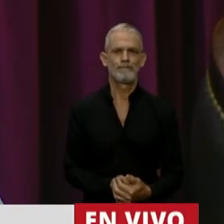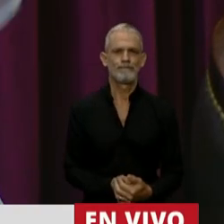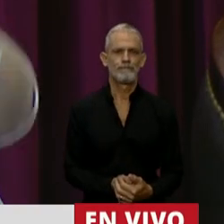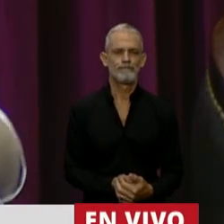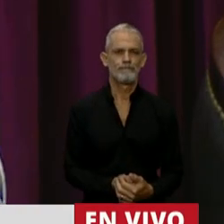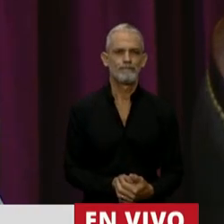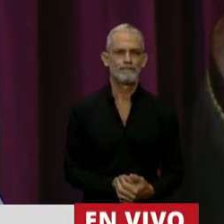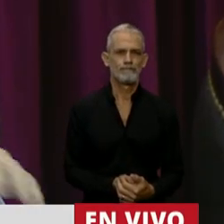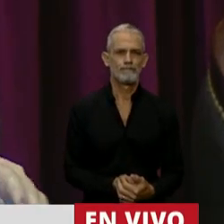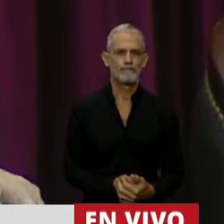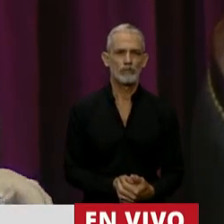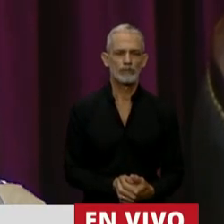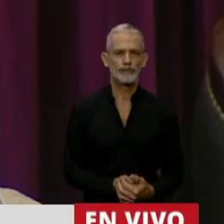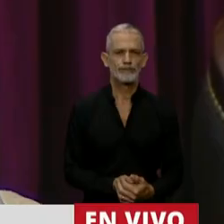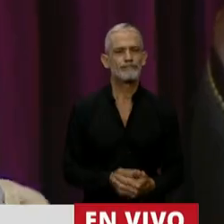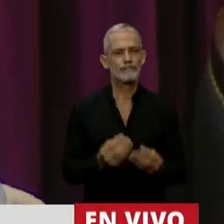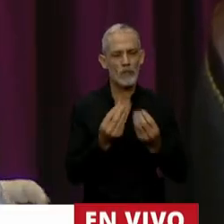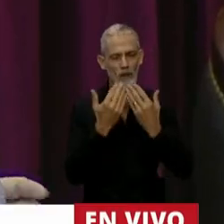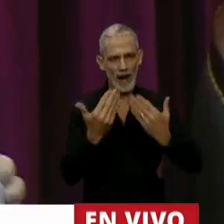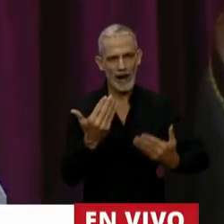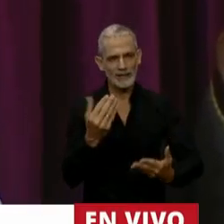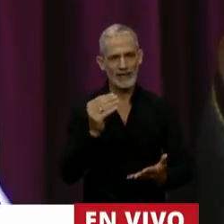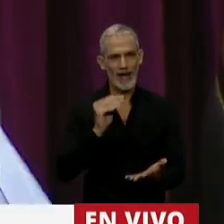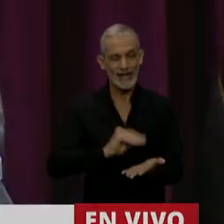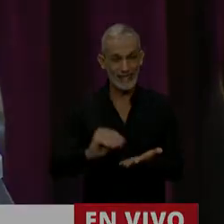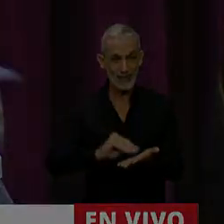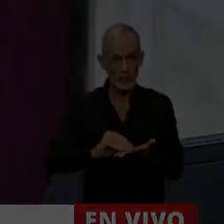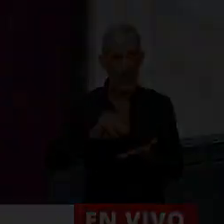Gracias, diputada Lena.